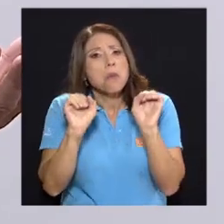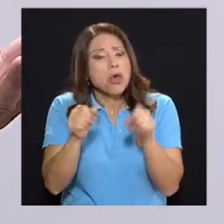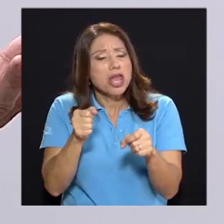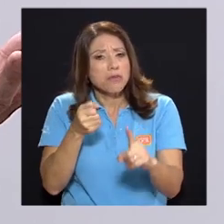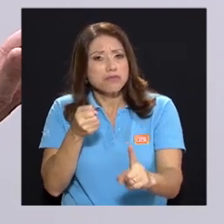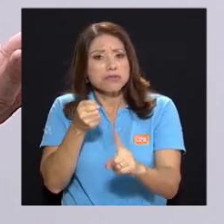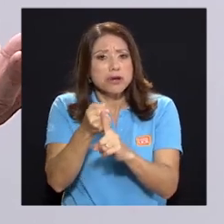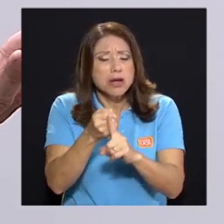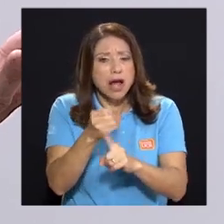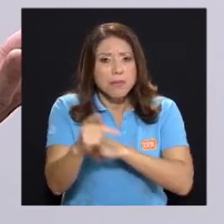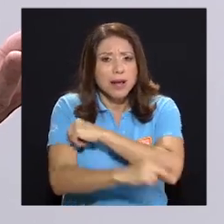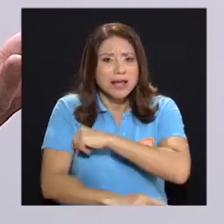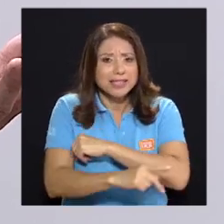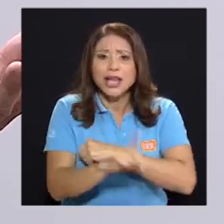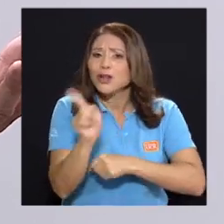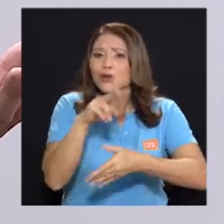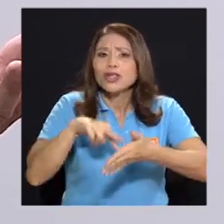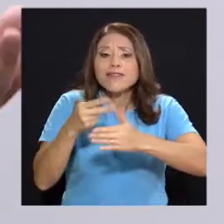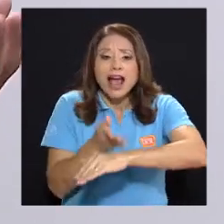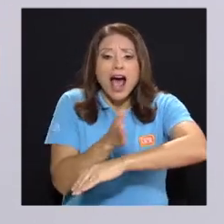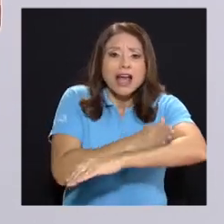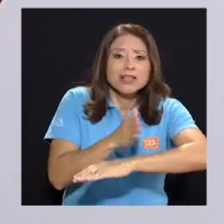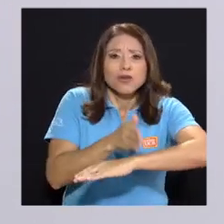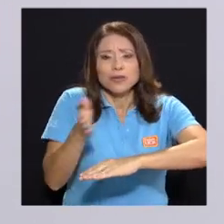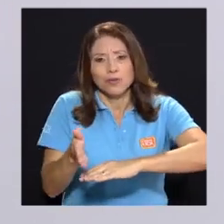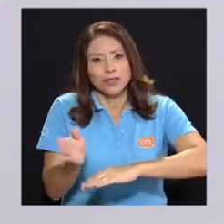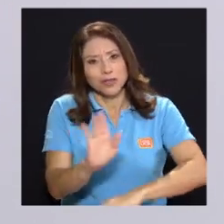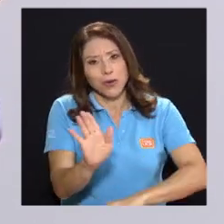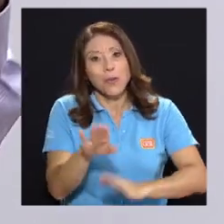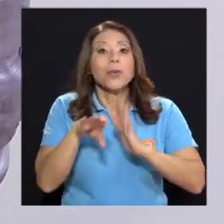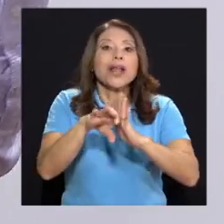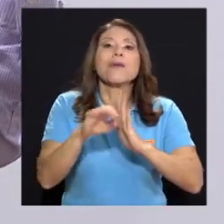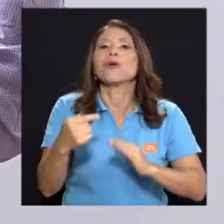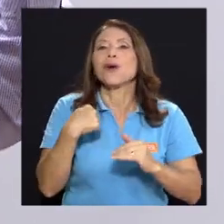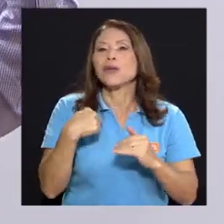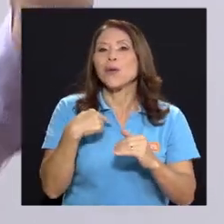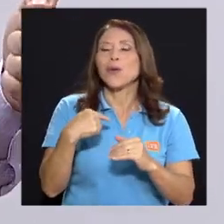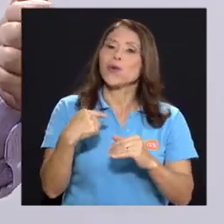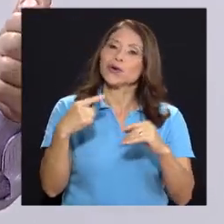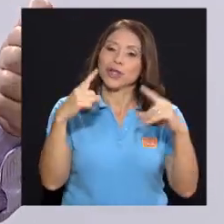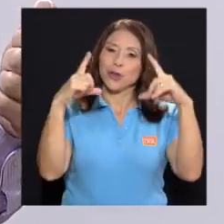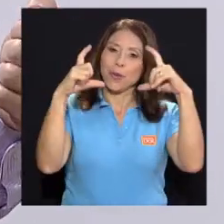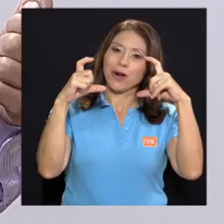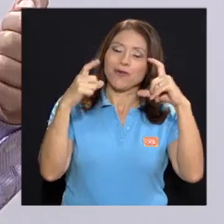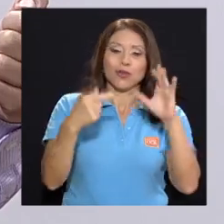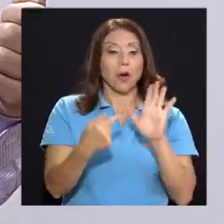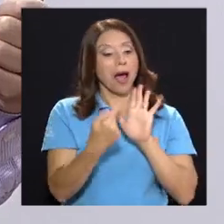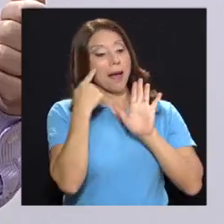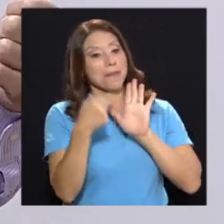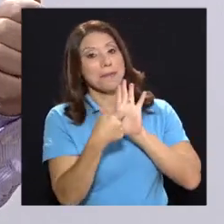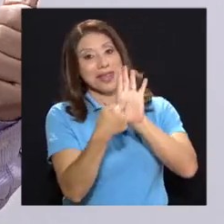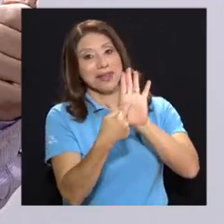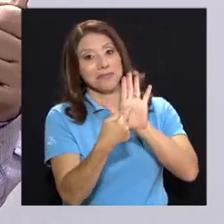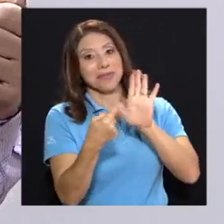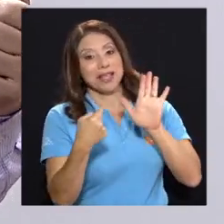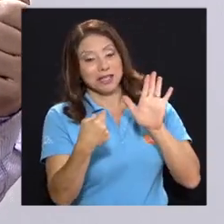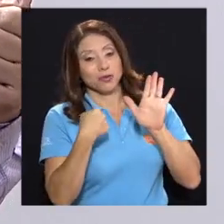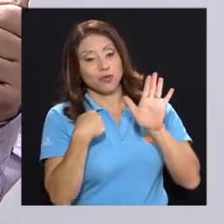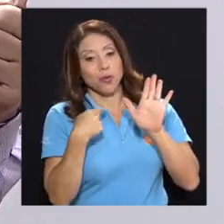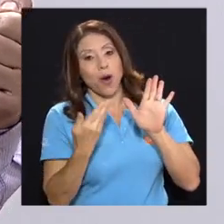pregunta es que si yo como que toma una foto y se mire este de jorge vargas antes y ahora de jorge vargas